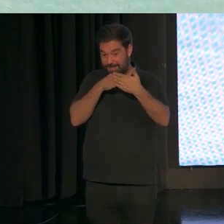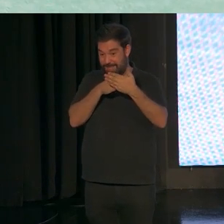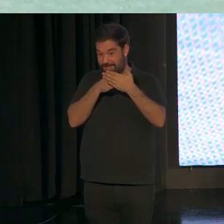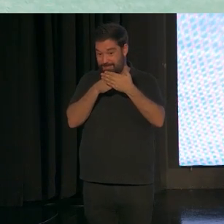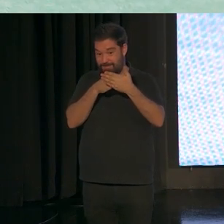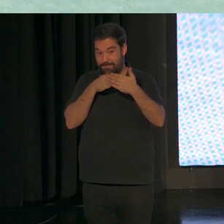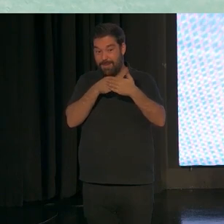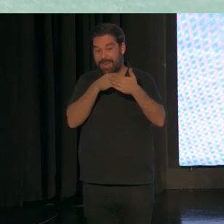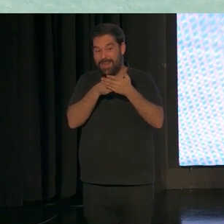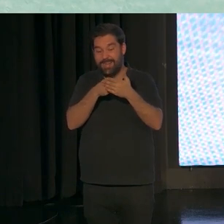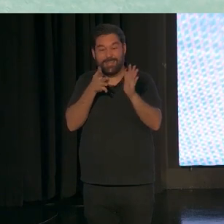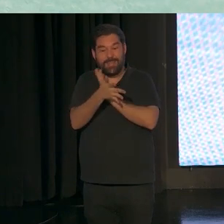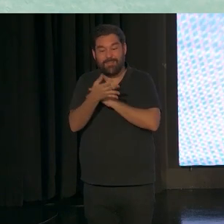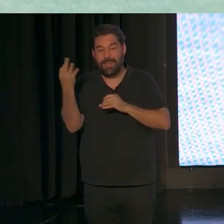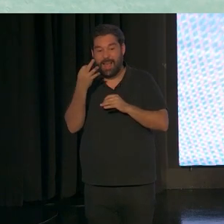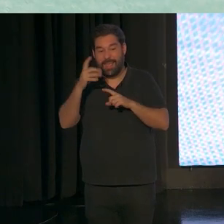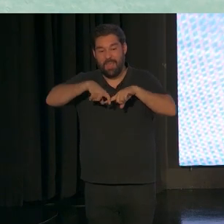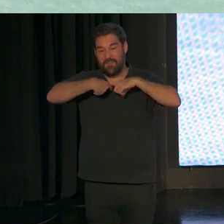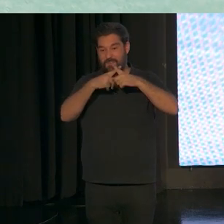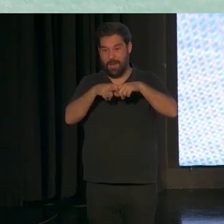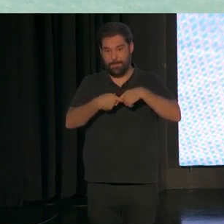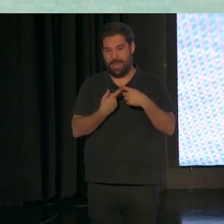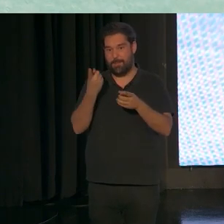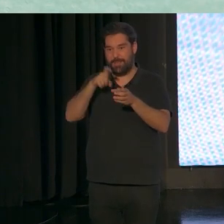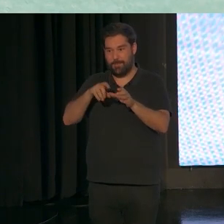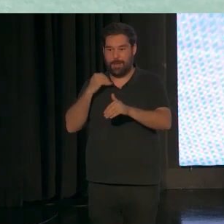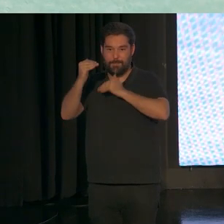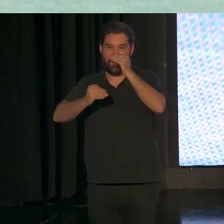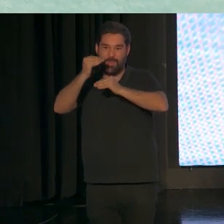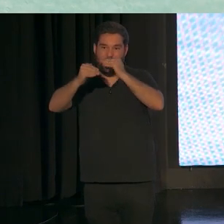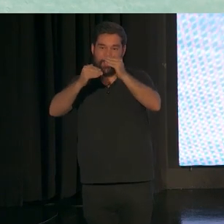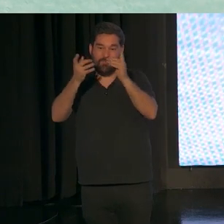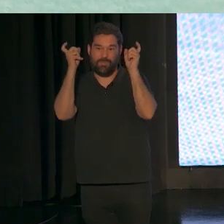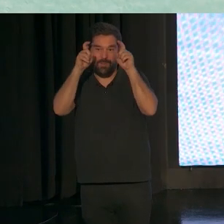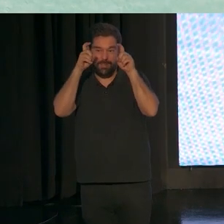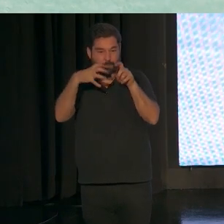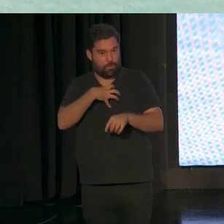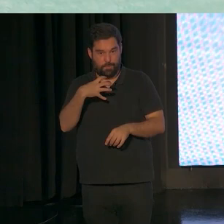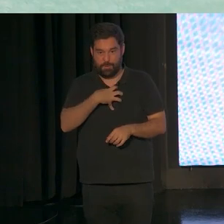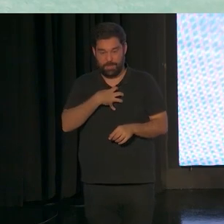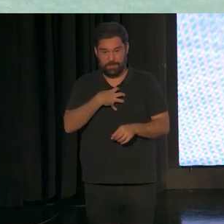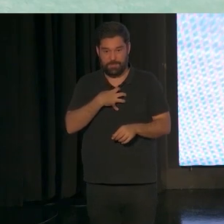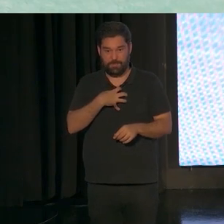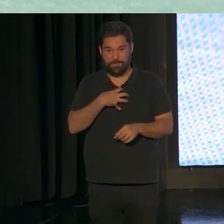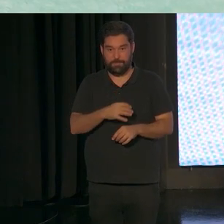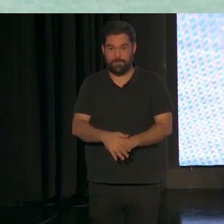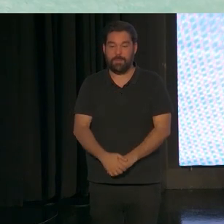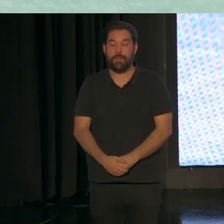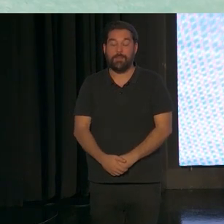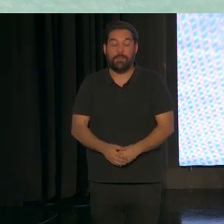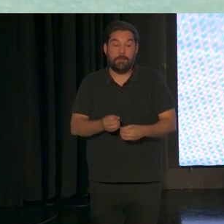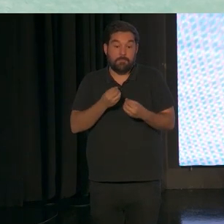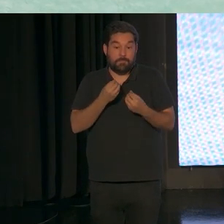parte de de ese proceso educativo no nos terminamos de creer eso de comunidad educativa y Y